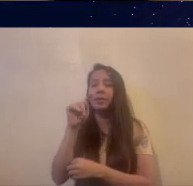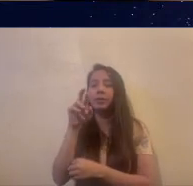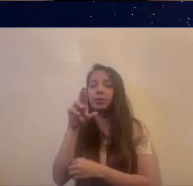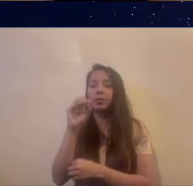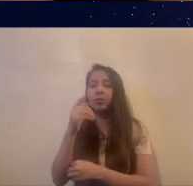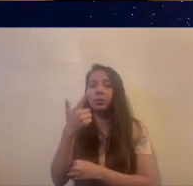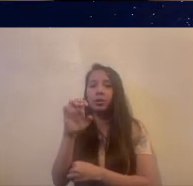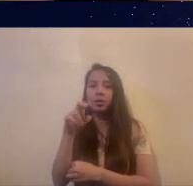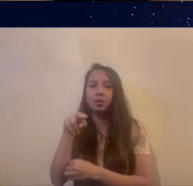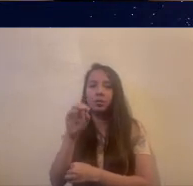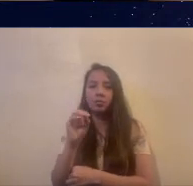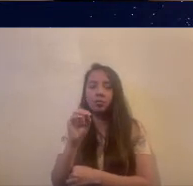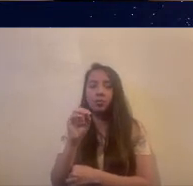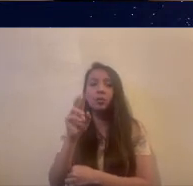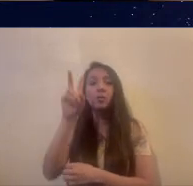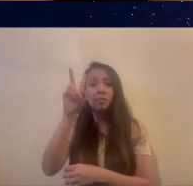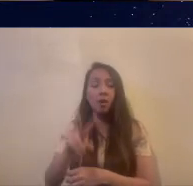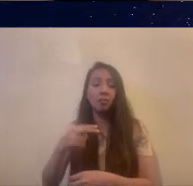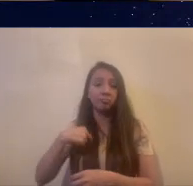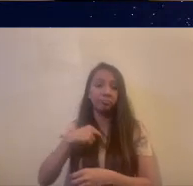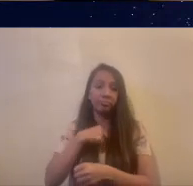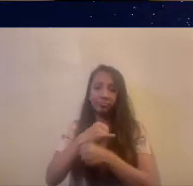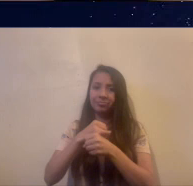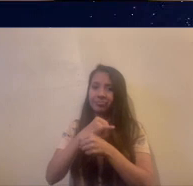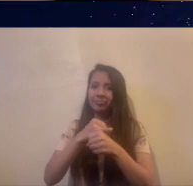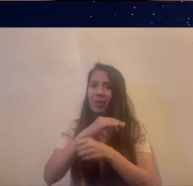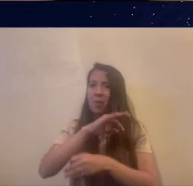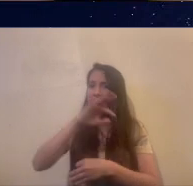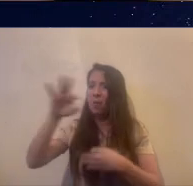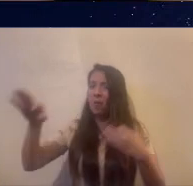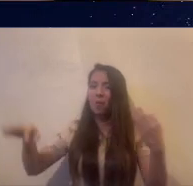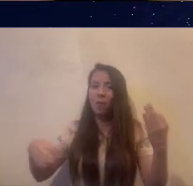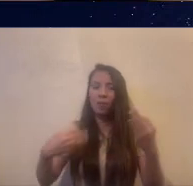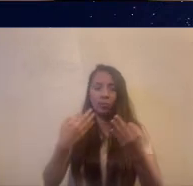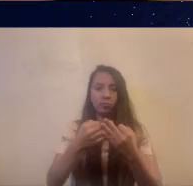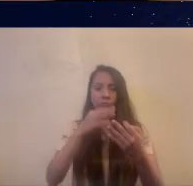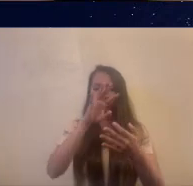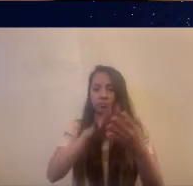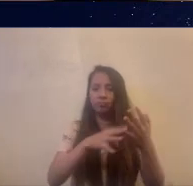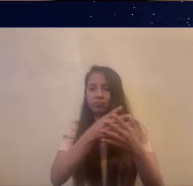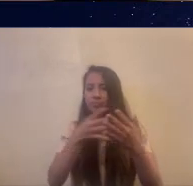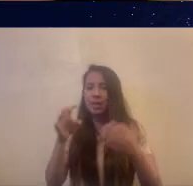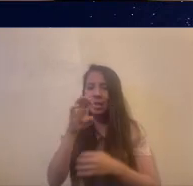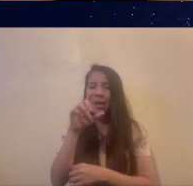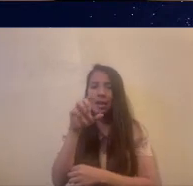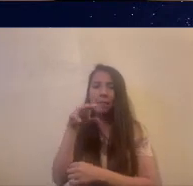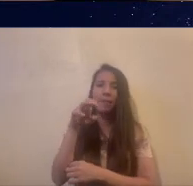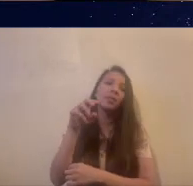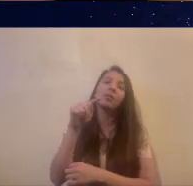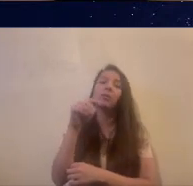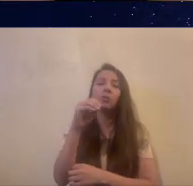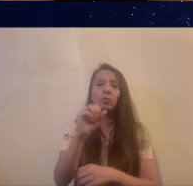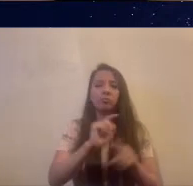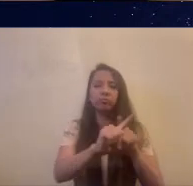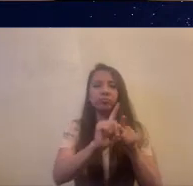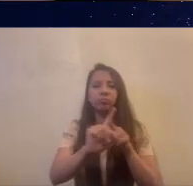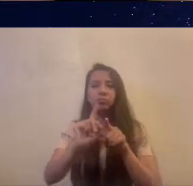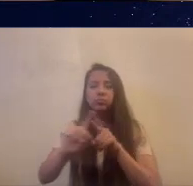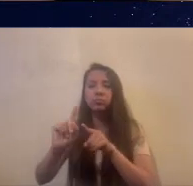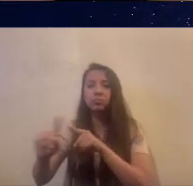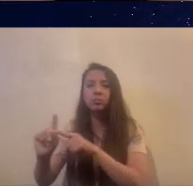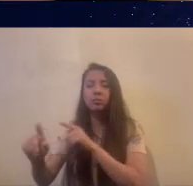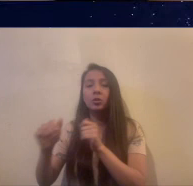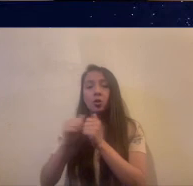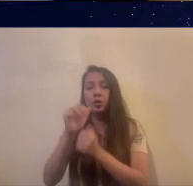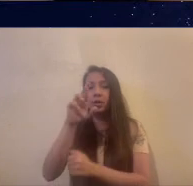del nitrógeno. En realidad nosotros hemos hecho un análisis de todos los elementos que se podían hacer a través del EDX, que es el espectro